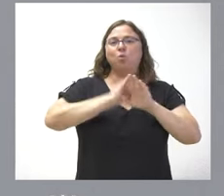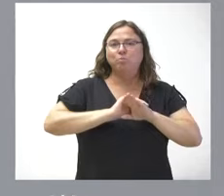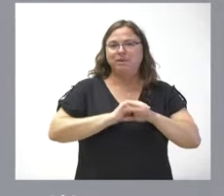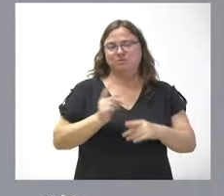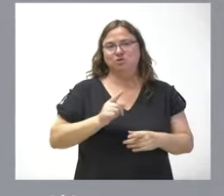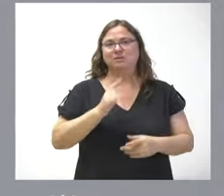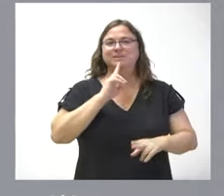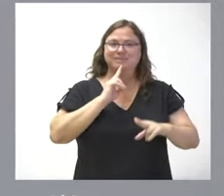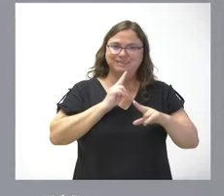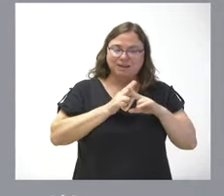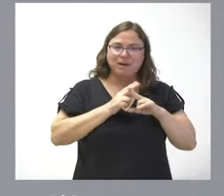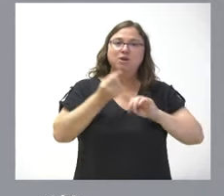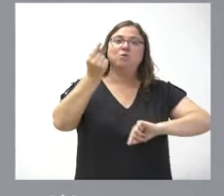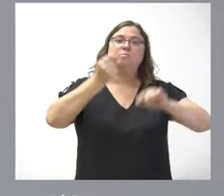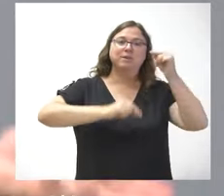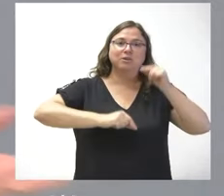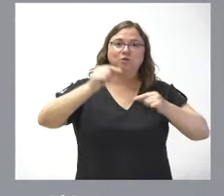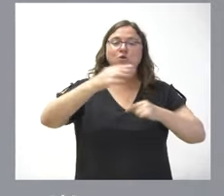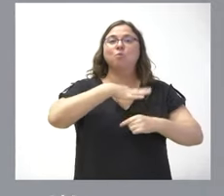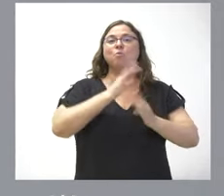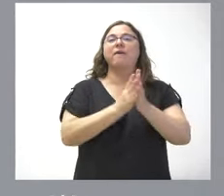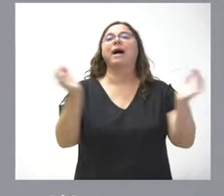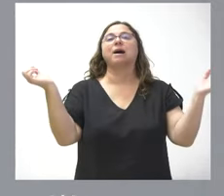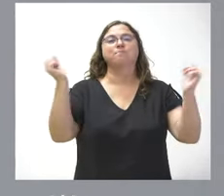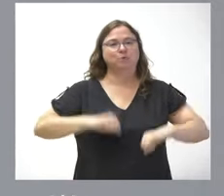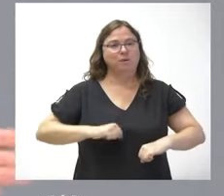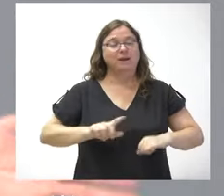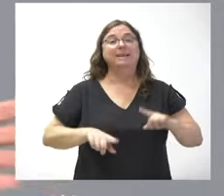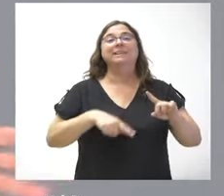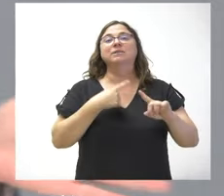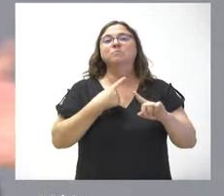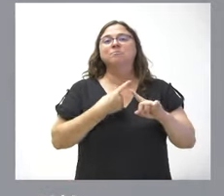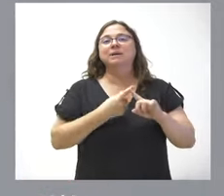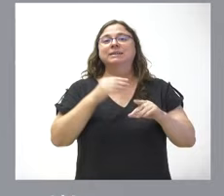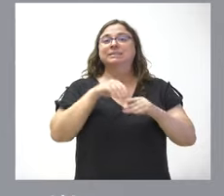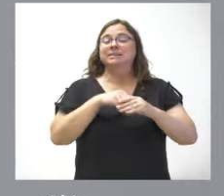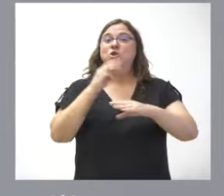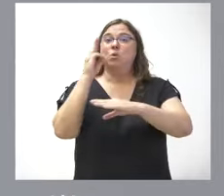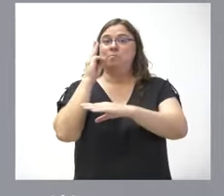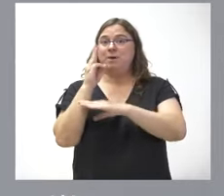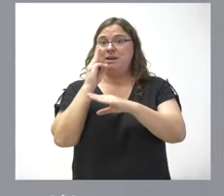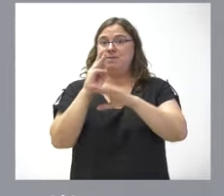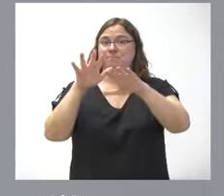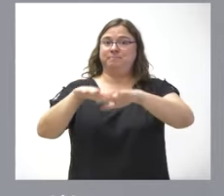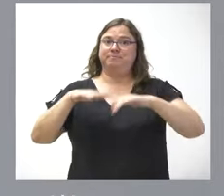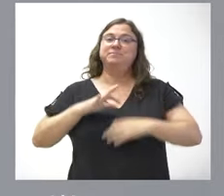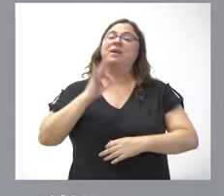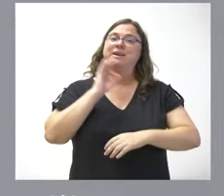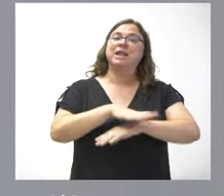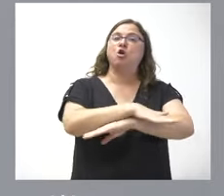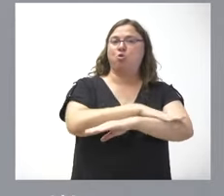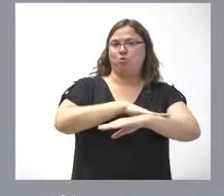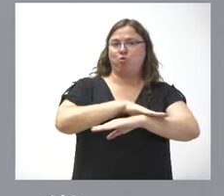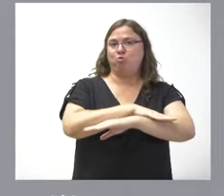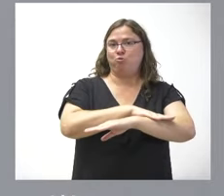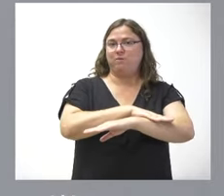trata de hacer unos presupuestos y ha ser posible que pueda ser aprobados y también hay una composición en el parlamento que aunque Es verdad que gobierna el partido